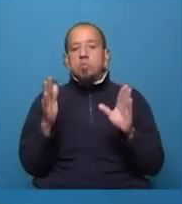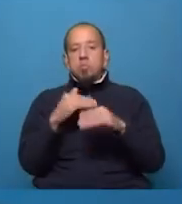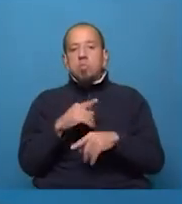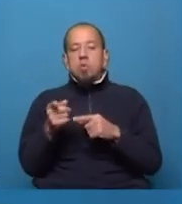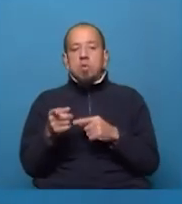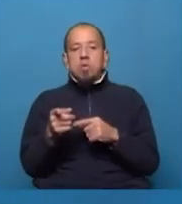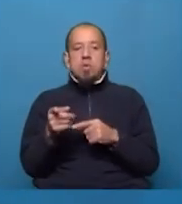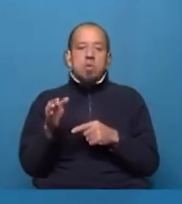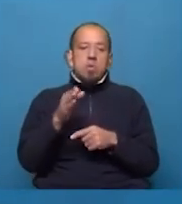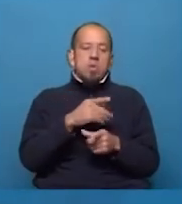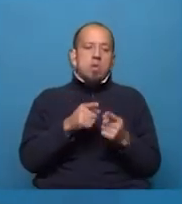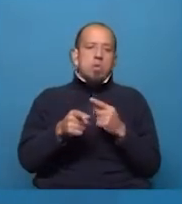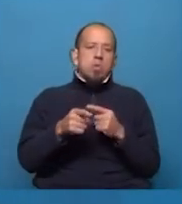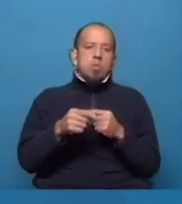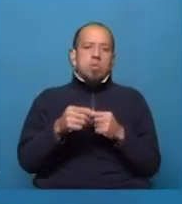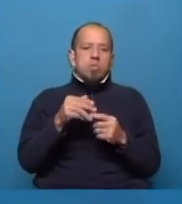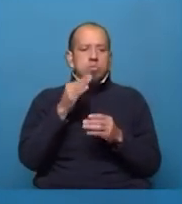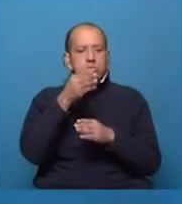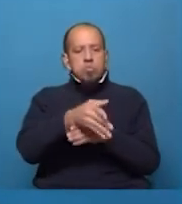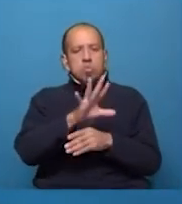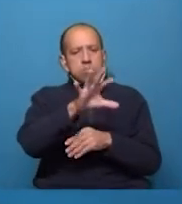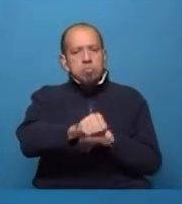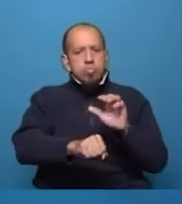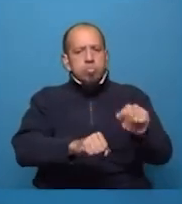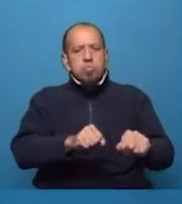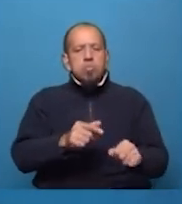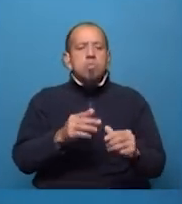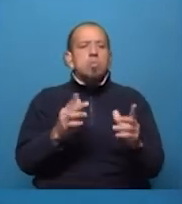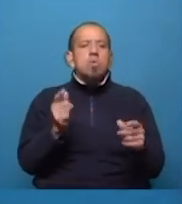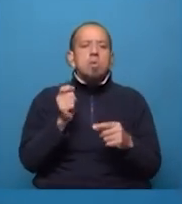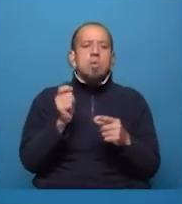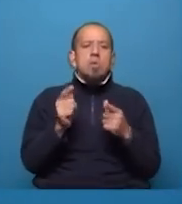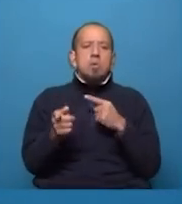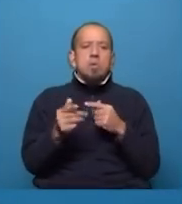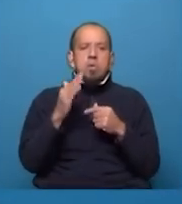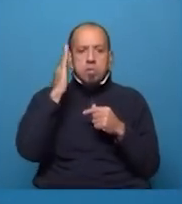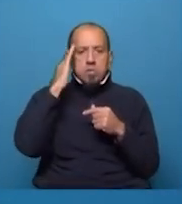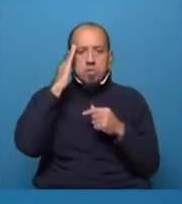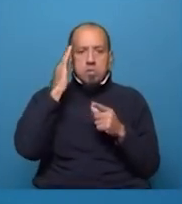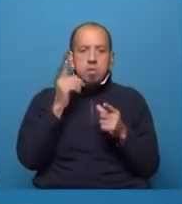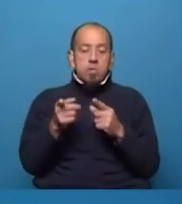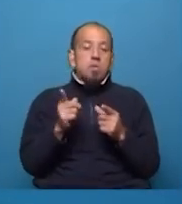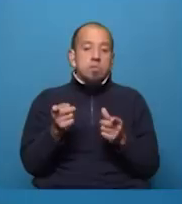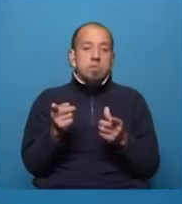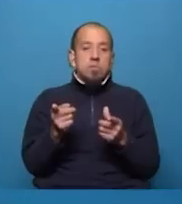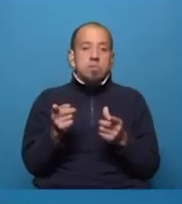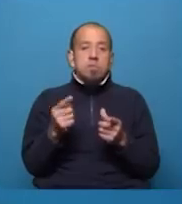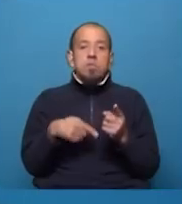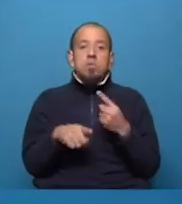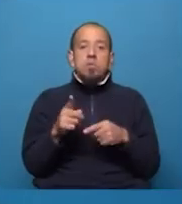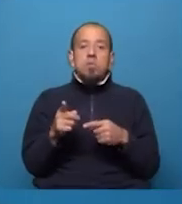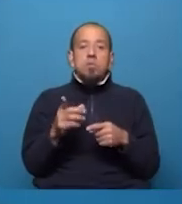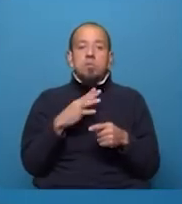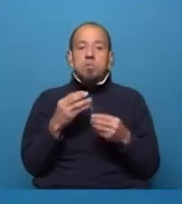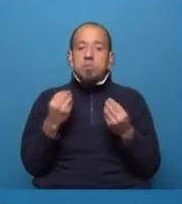un allanamiento Cómo no puede ir si no van ellos Quién va Esos son los que saben de esto entonces